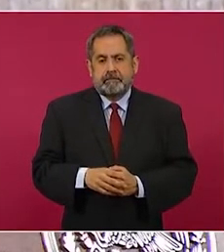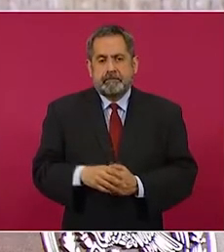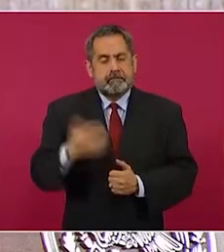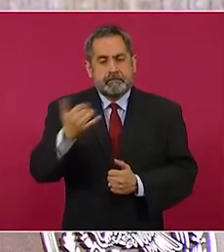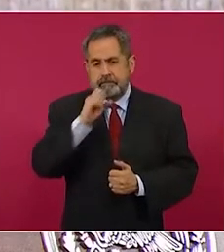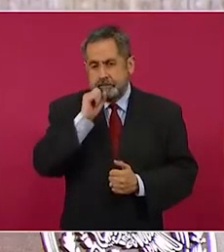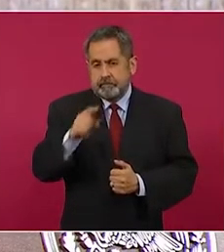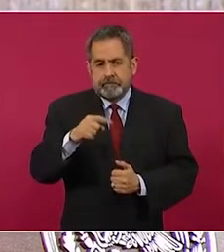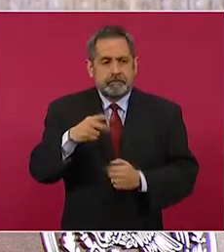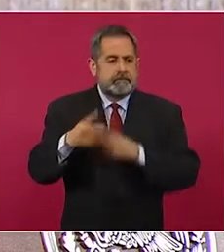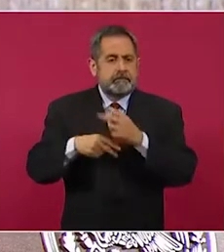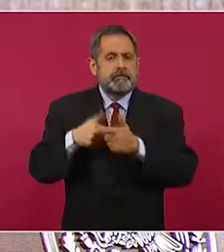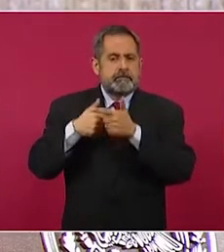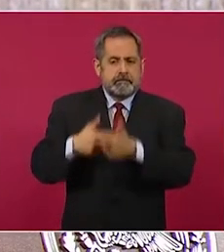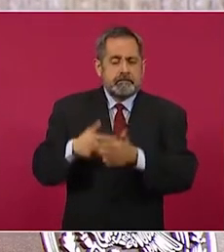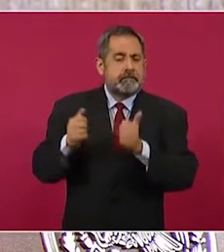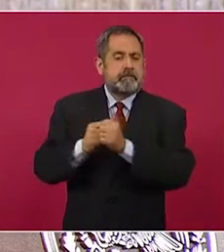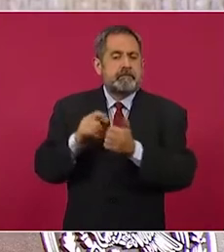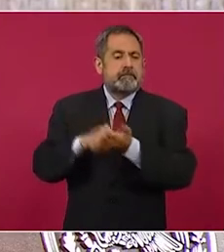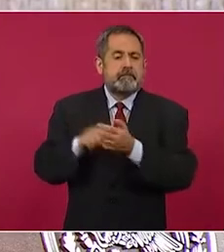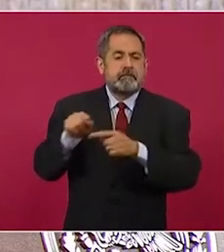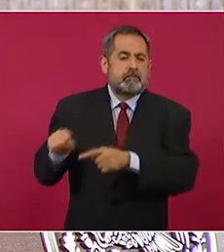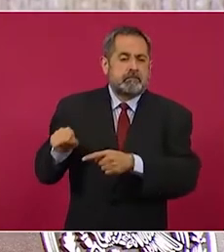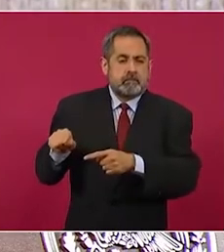y seguir con las